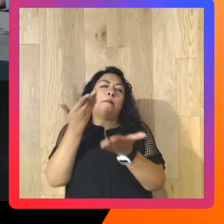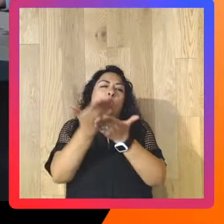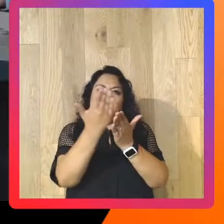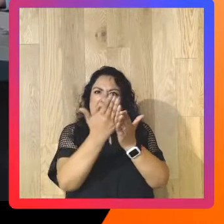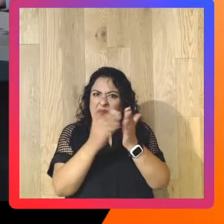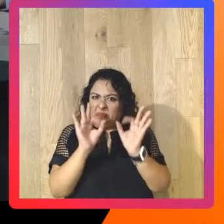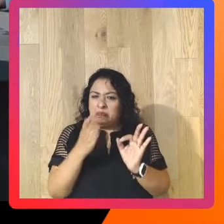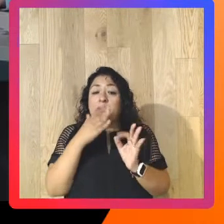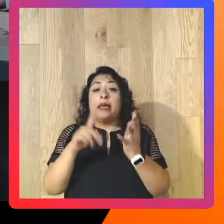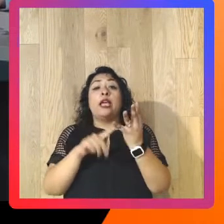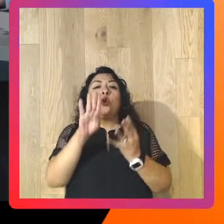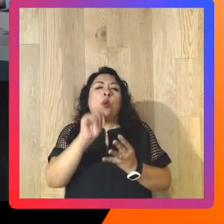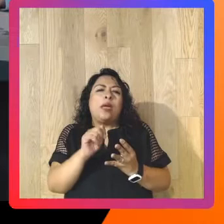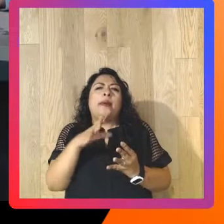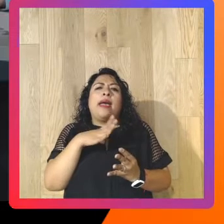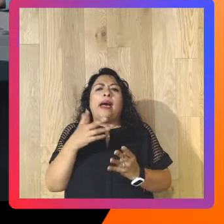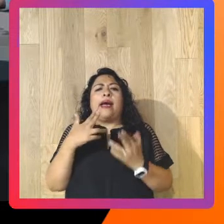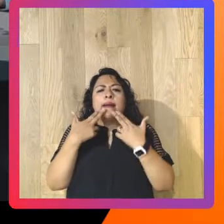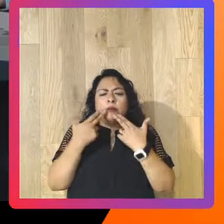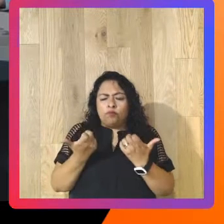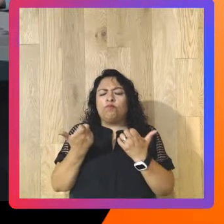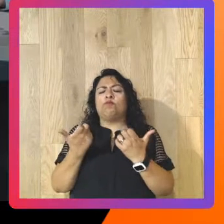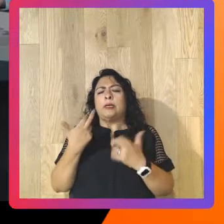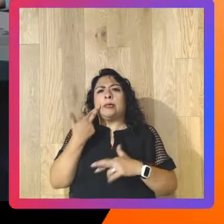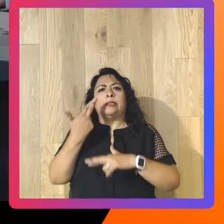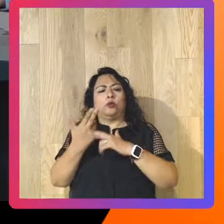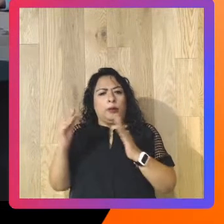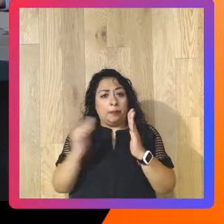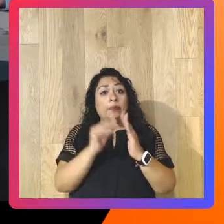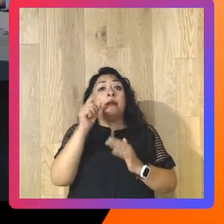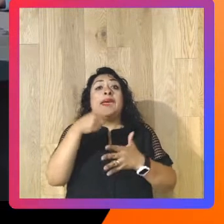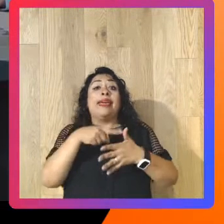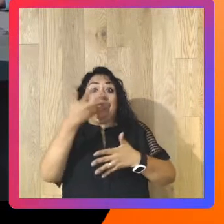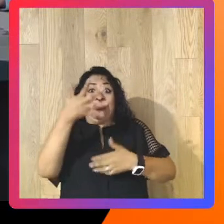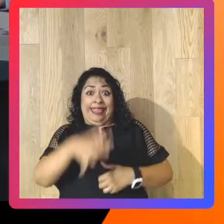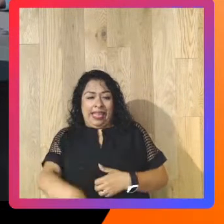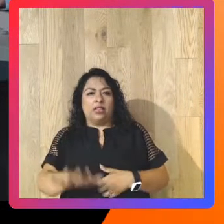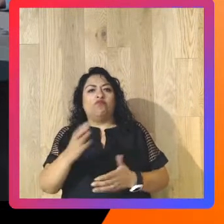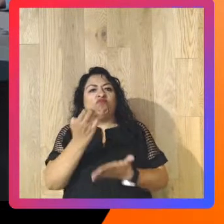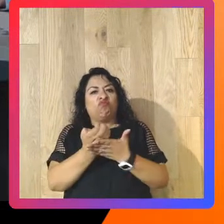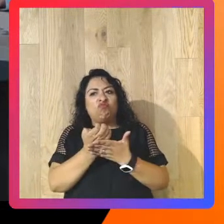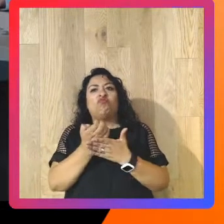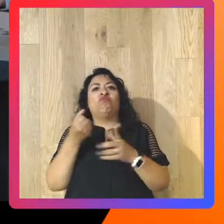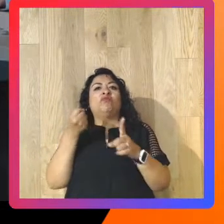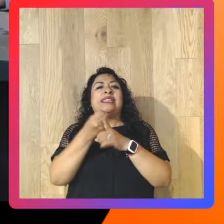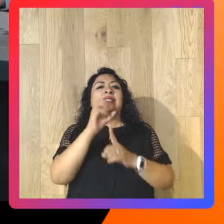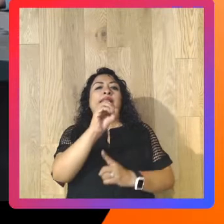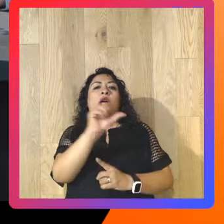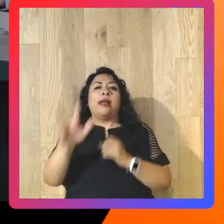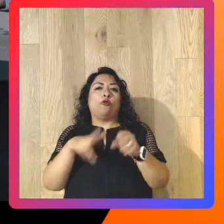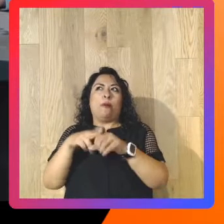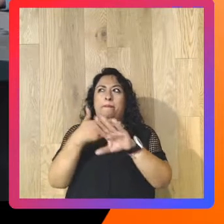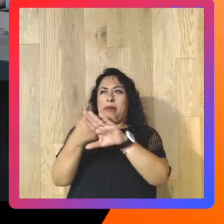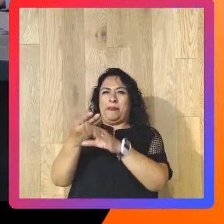efectivas. 9, adoptar prácticas fiscales responsables. Y 10, hacer realidad una economía de impacto neto cero para la